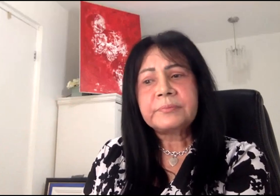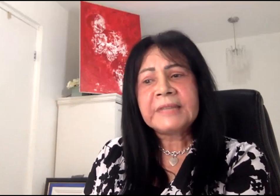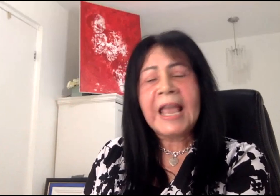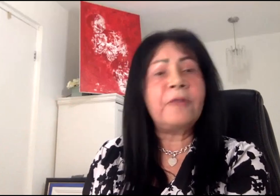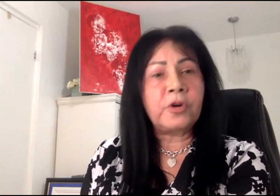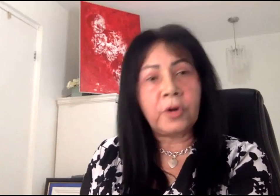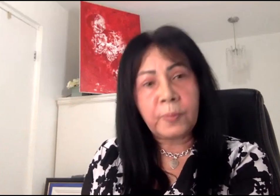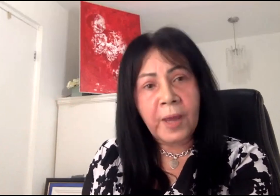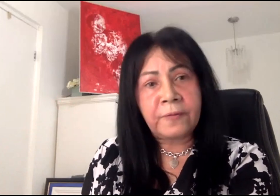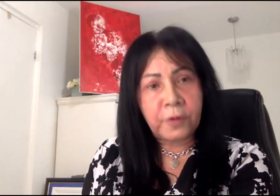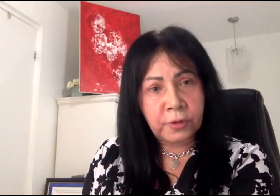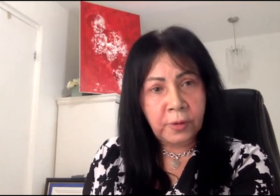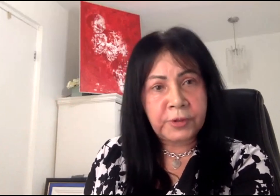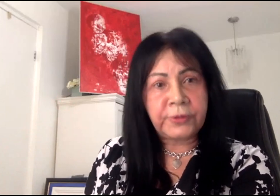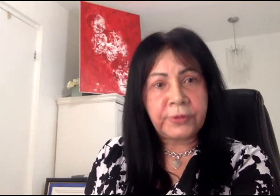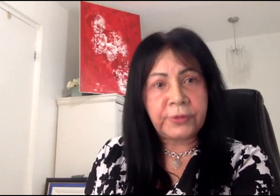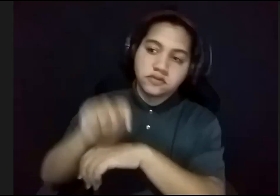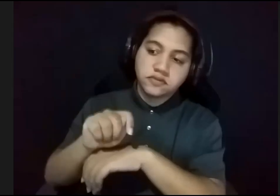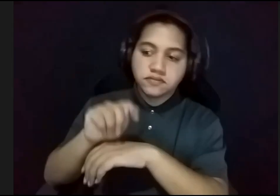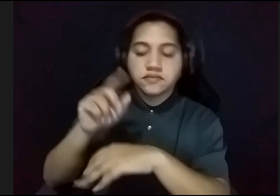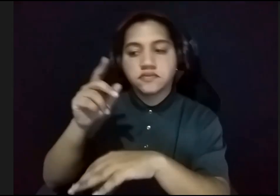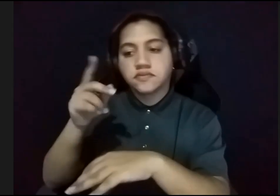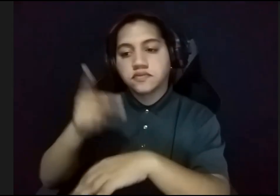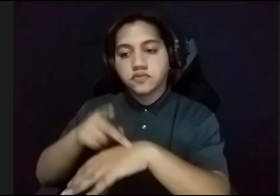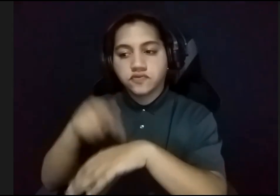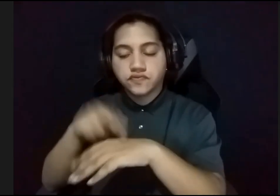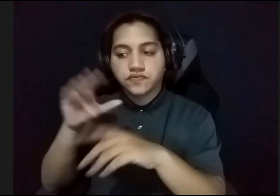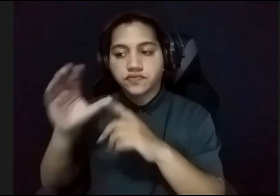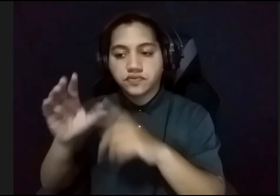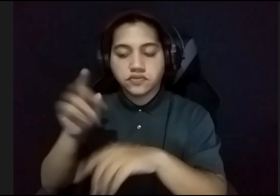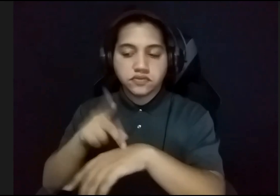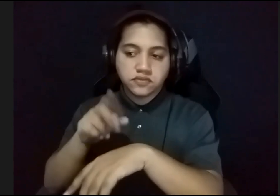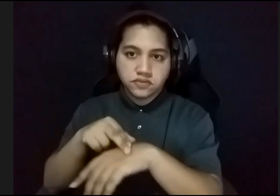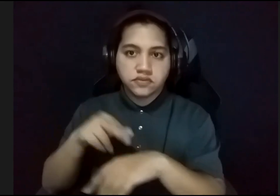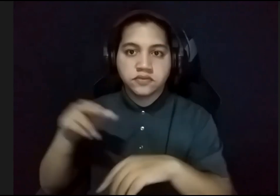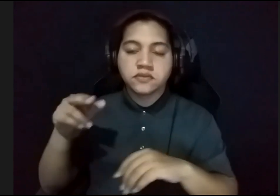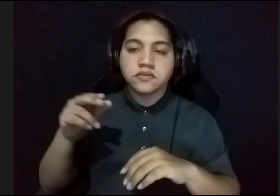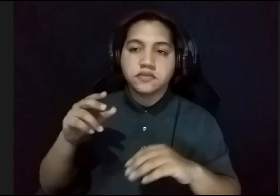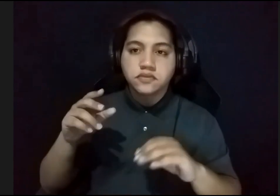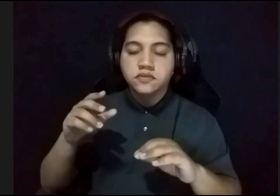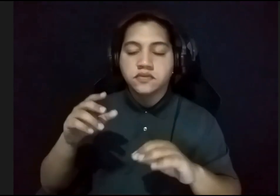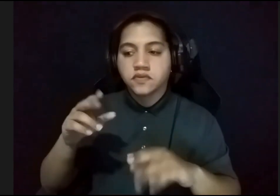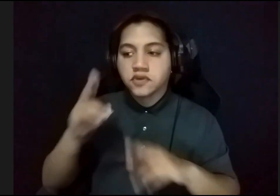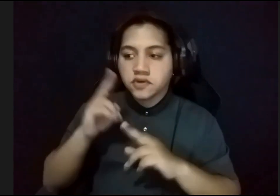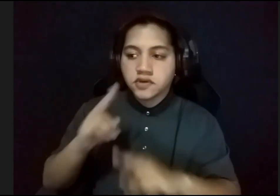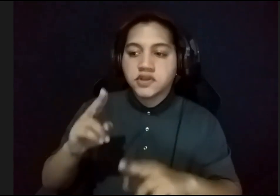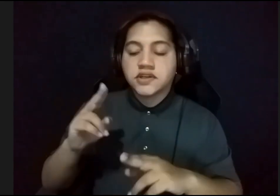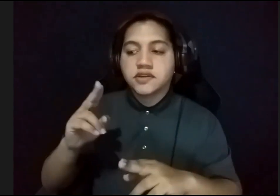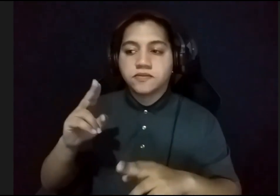el folclore puertorriqueño, el reconocimiento de figuras destacadas o próceres,